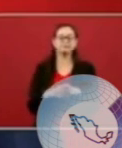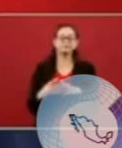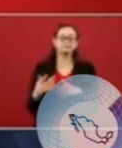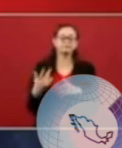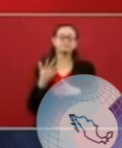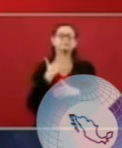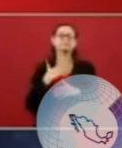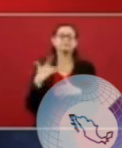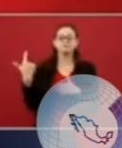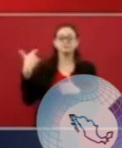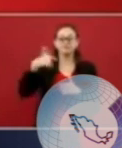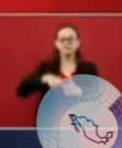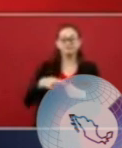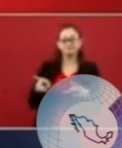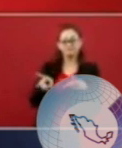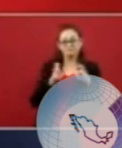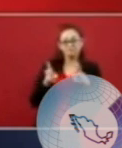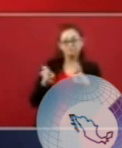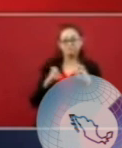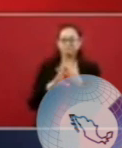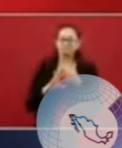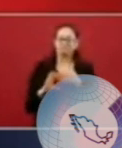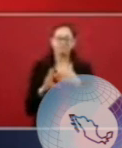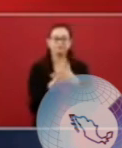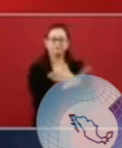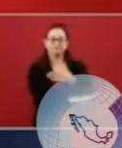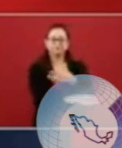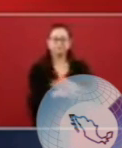combatir el robo de combustibles.